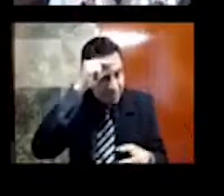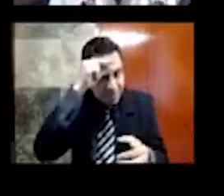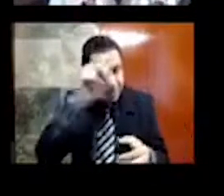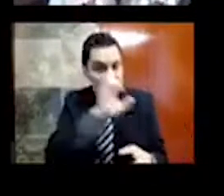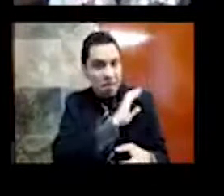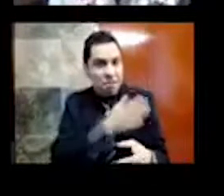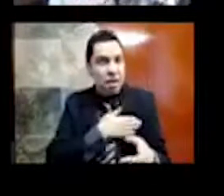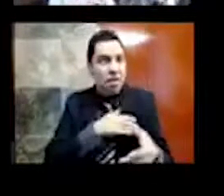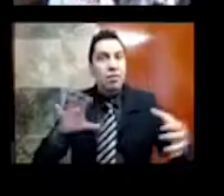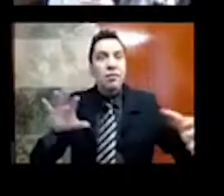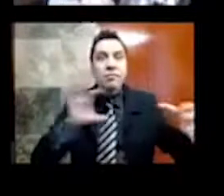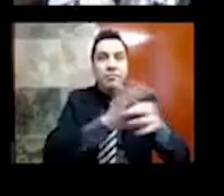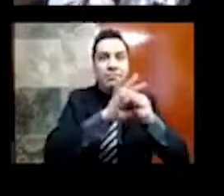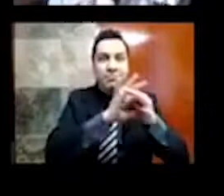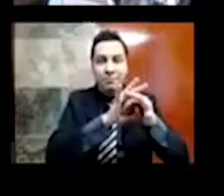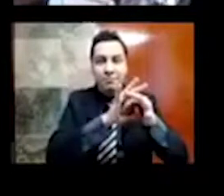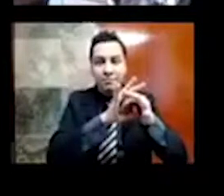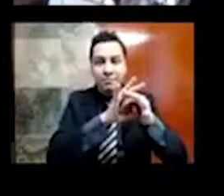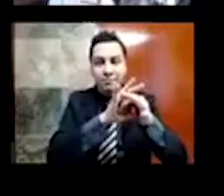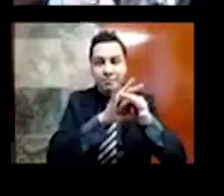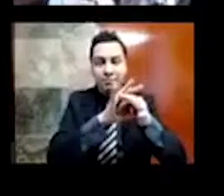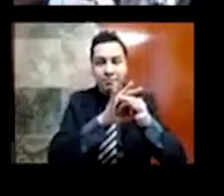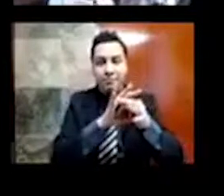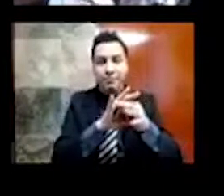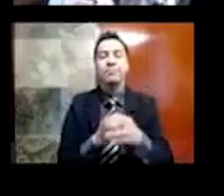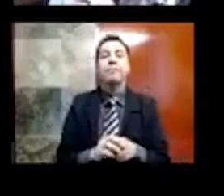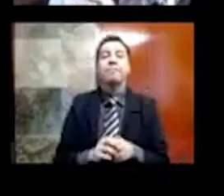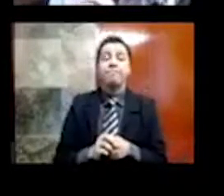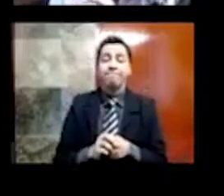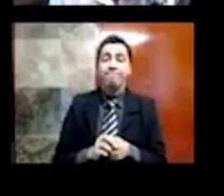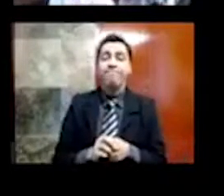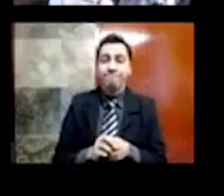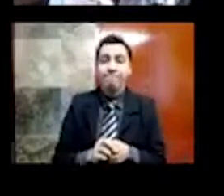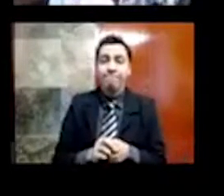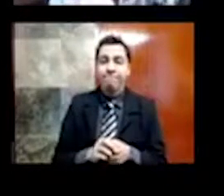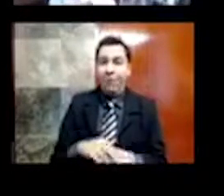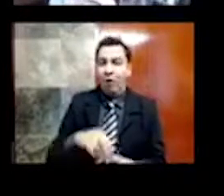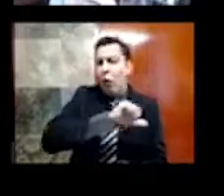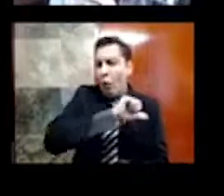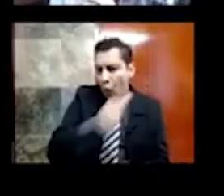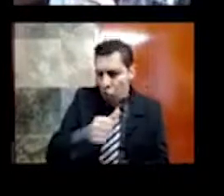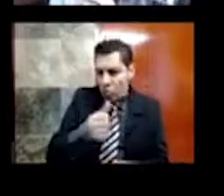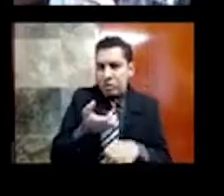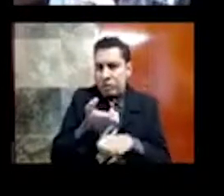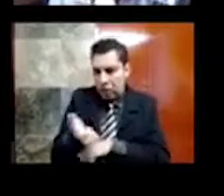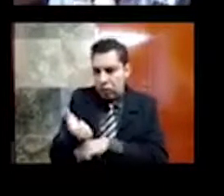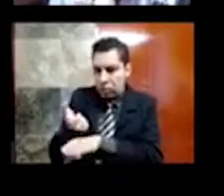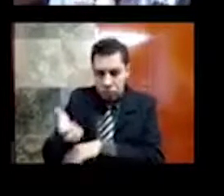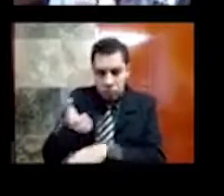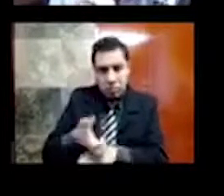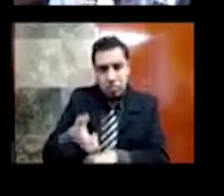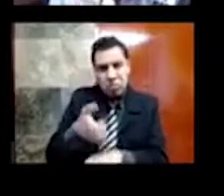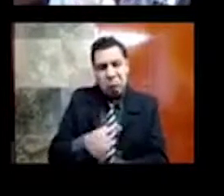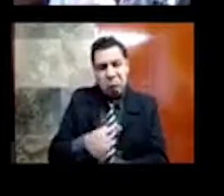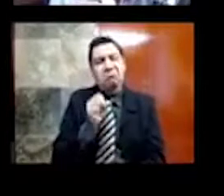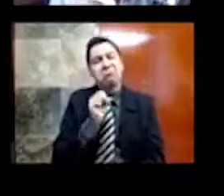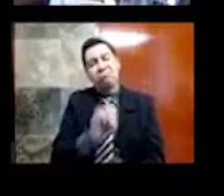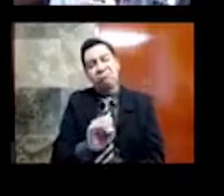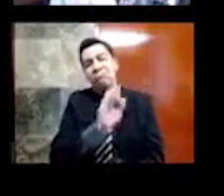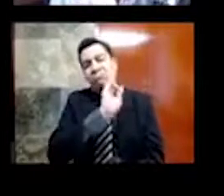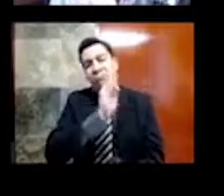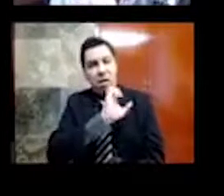los que son llevados a la colonización del norte, no otros, sino ellos que son aliados, y van a defender